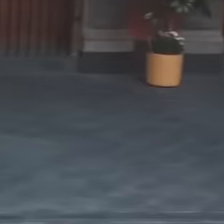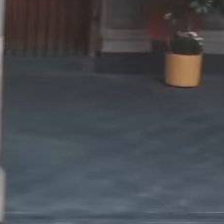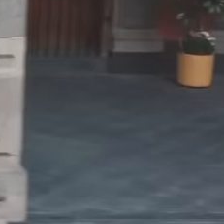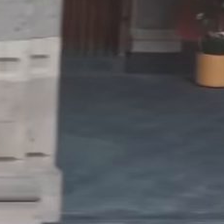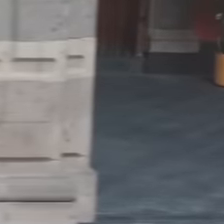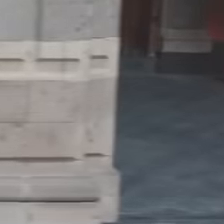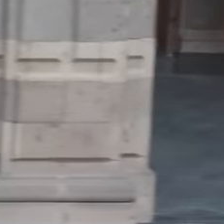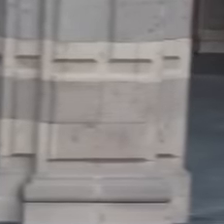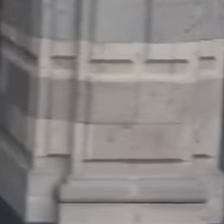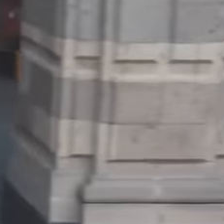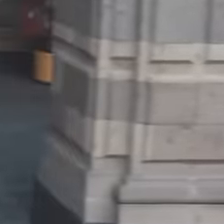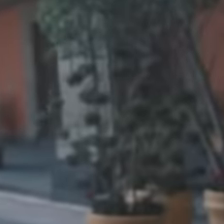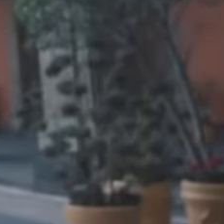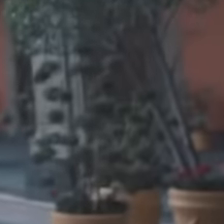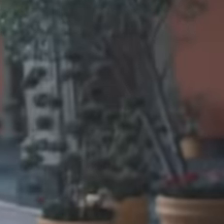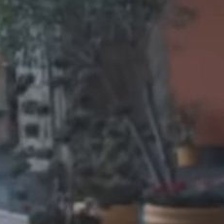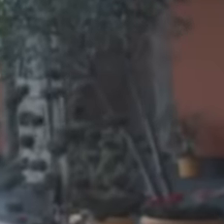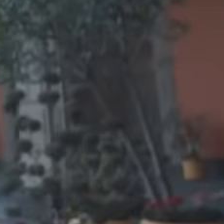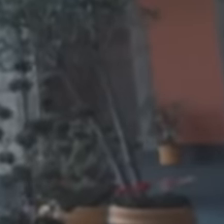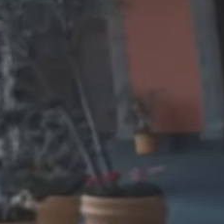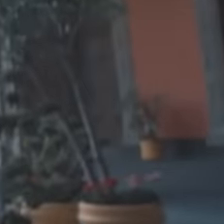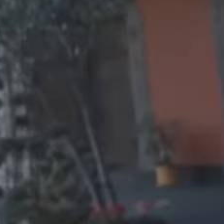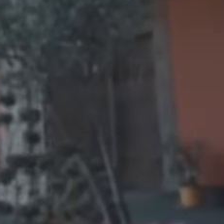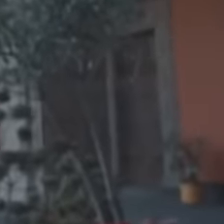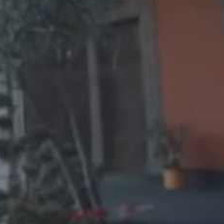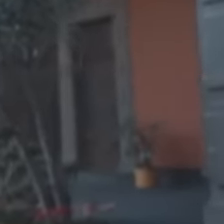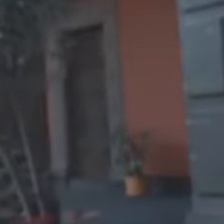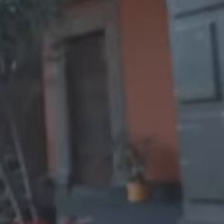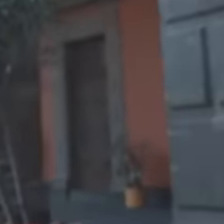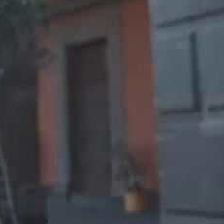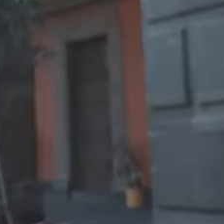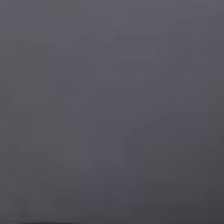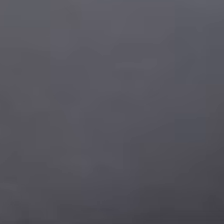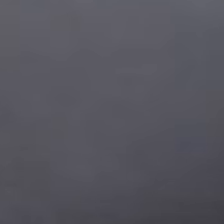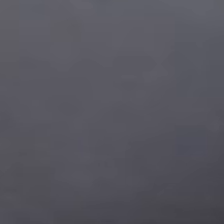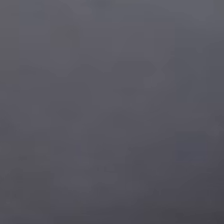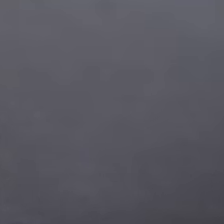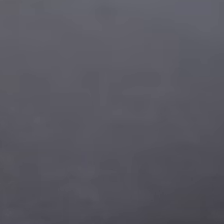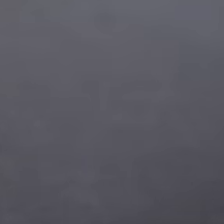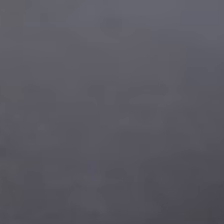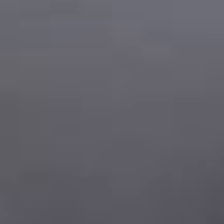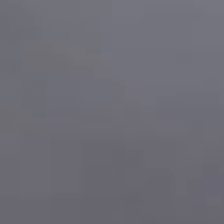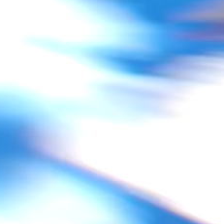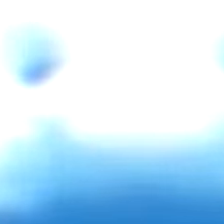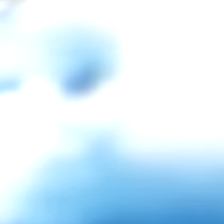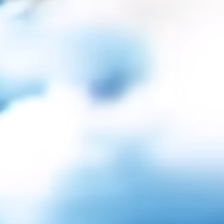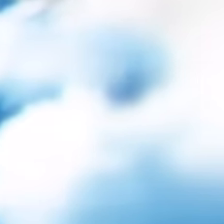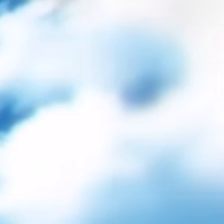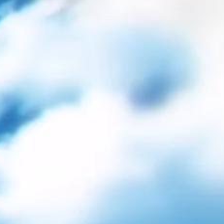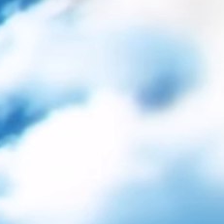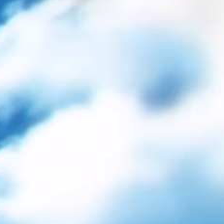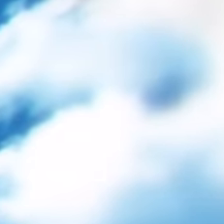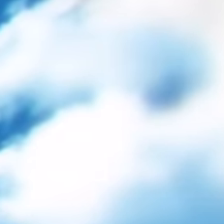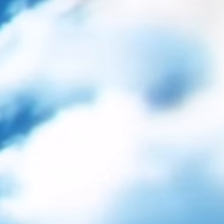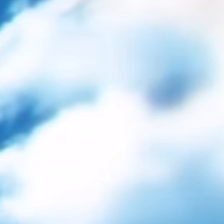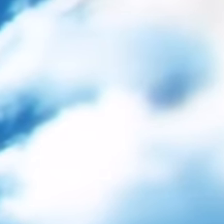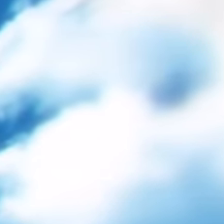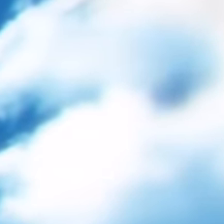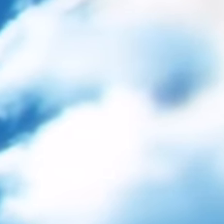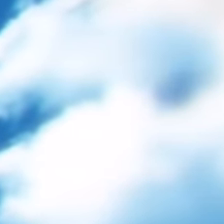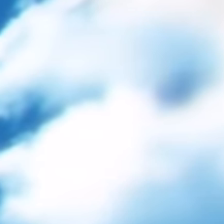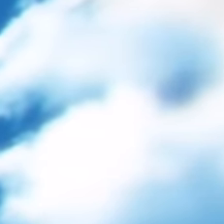El presidente de México, Andrés Manuel López Obrador, recibe en la conferencia de prensa a una reportera enviada